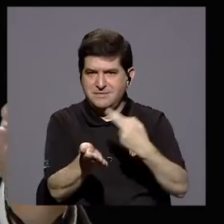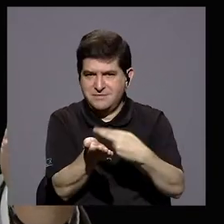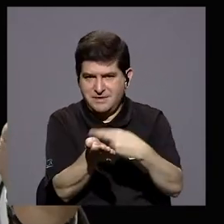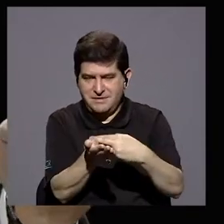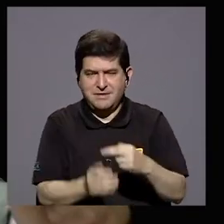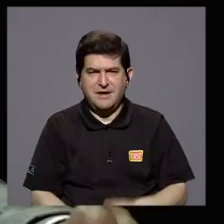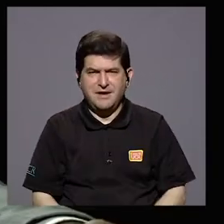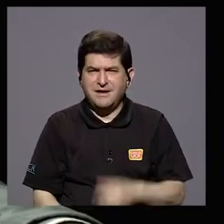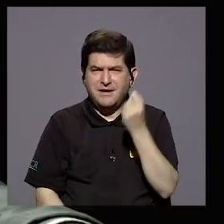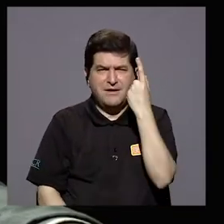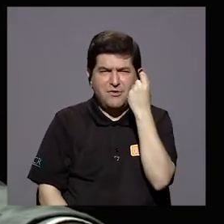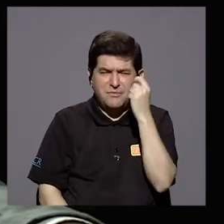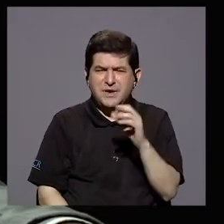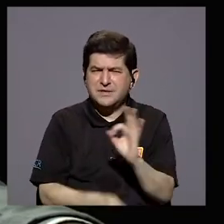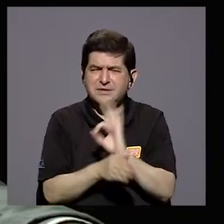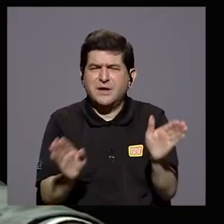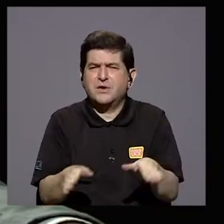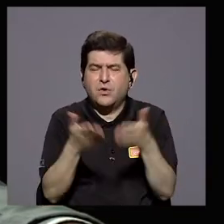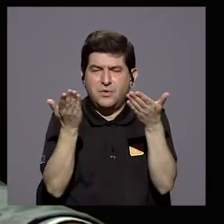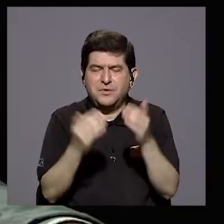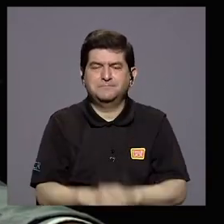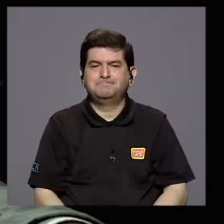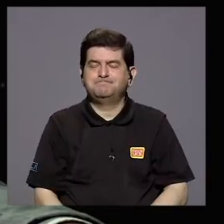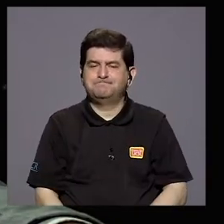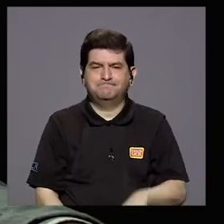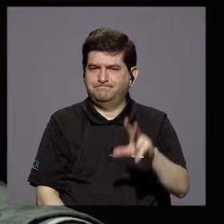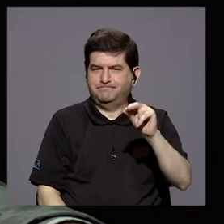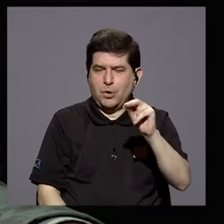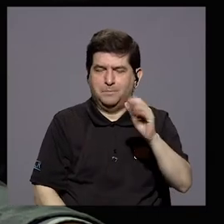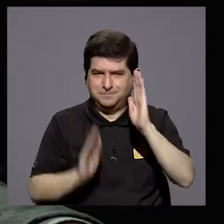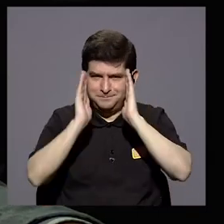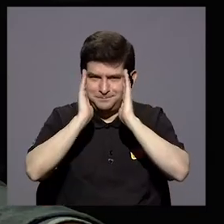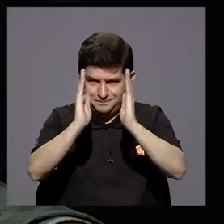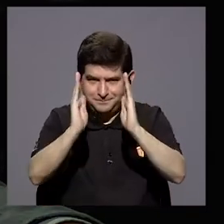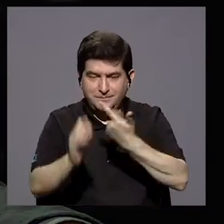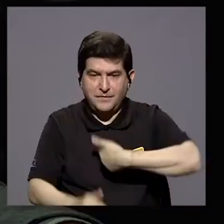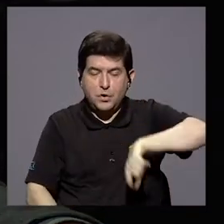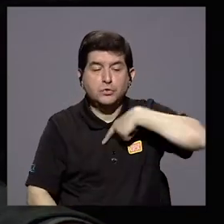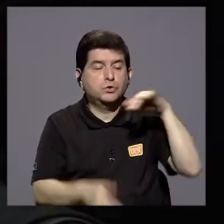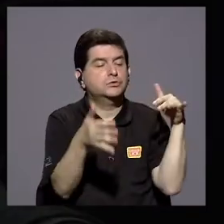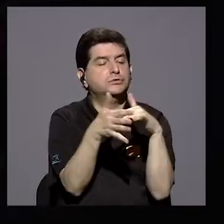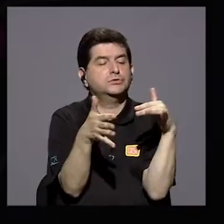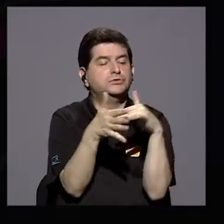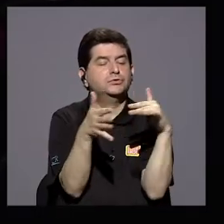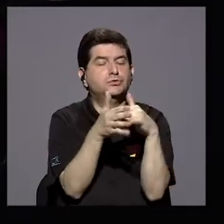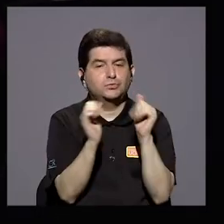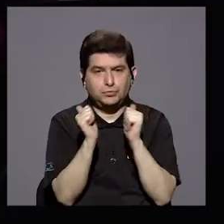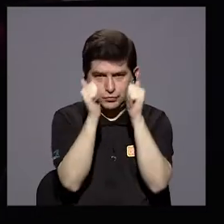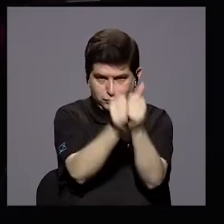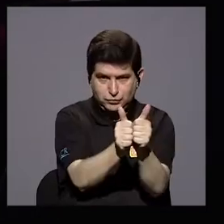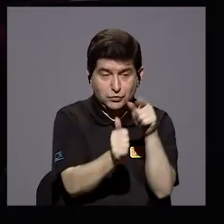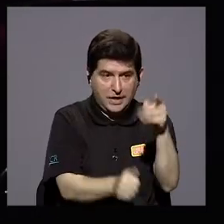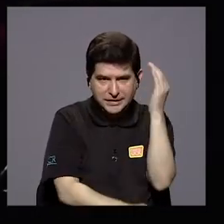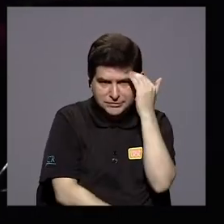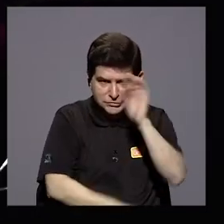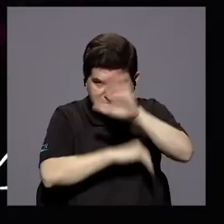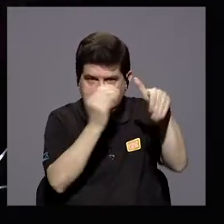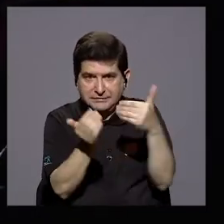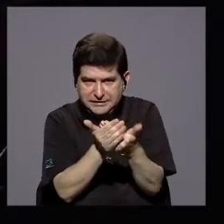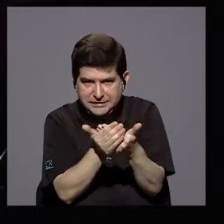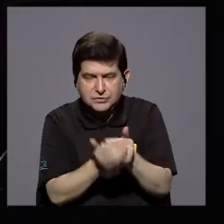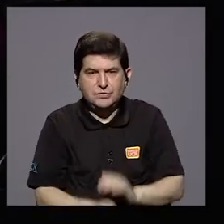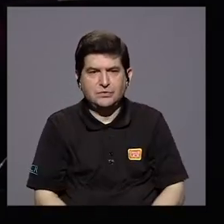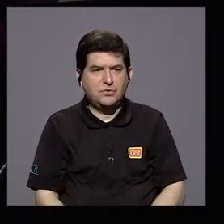¿Cómo entender cómo funciona eso? No, vea, nosotros hicimos un estudio con ellos que están al tanto de todo, inclusive